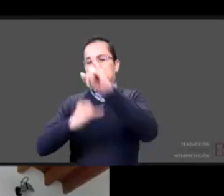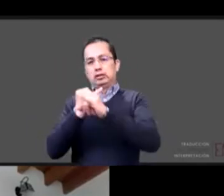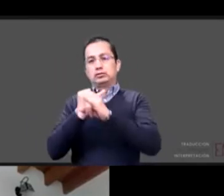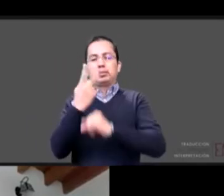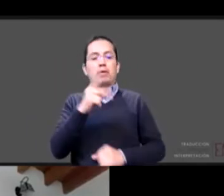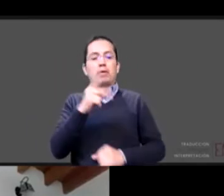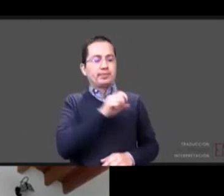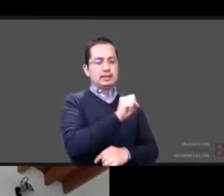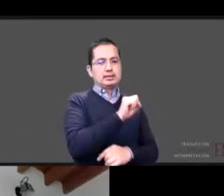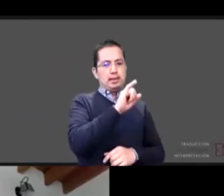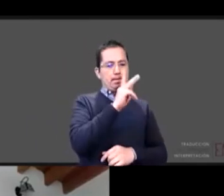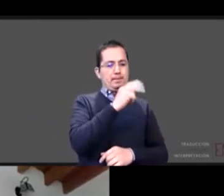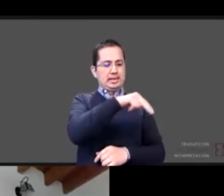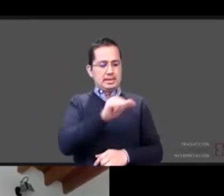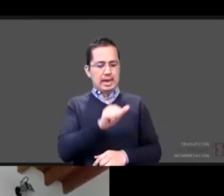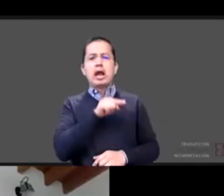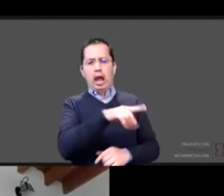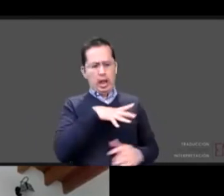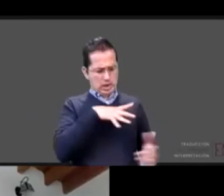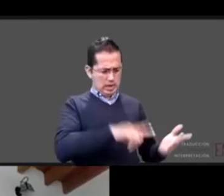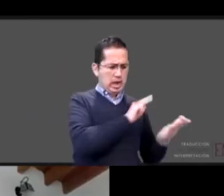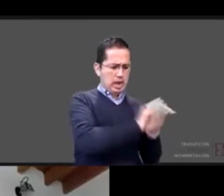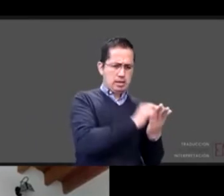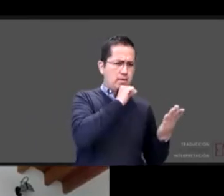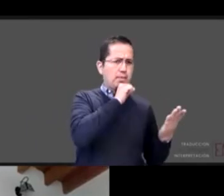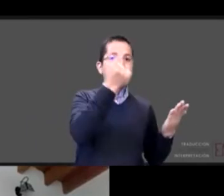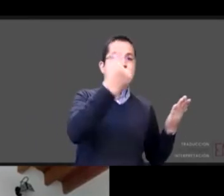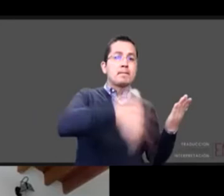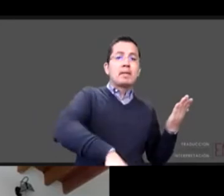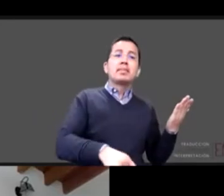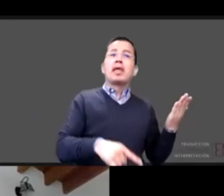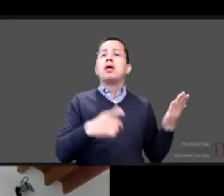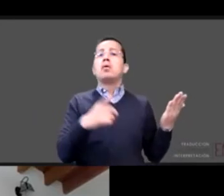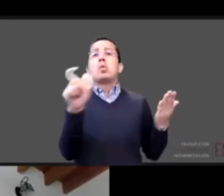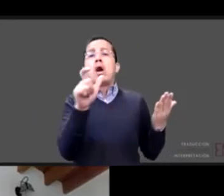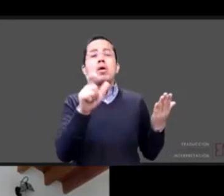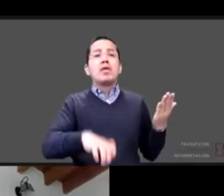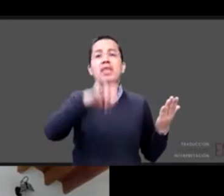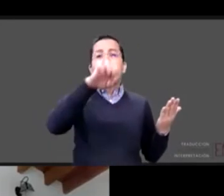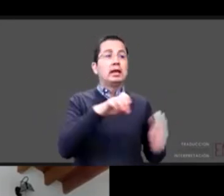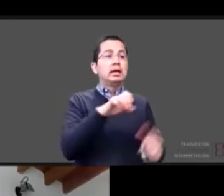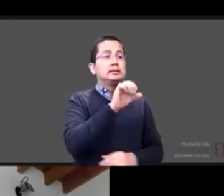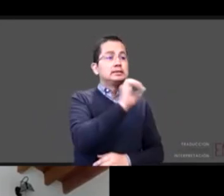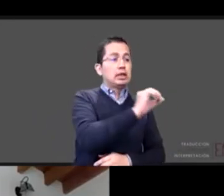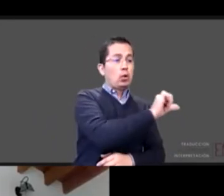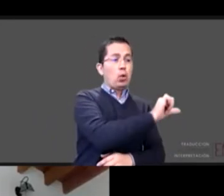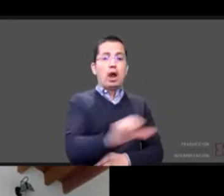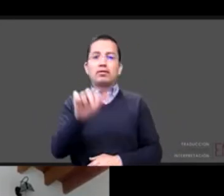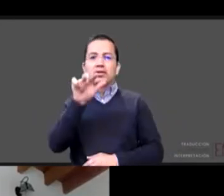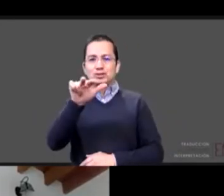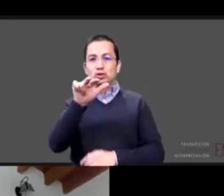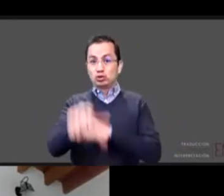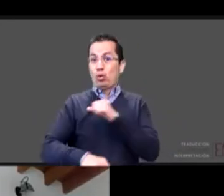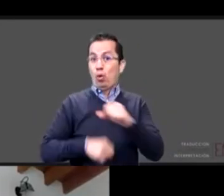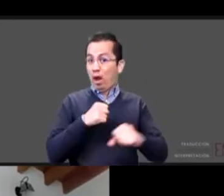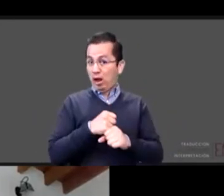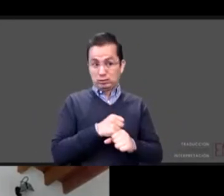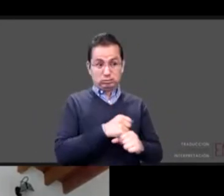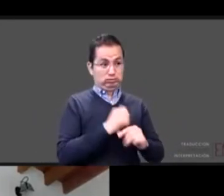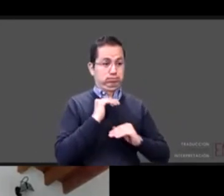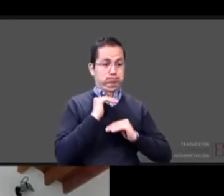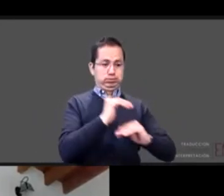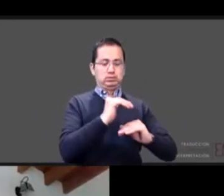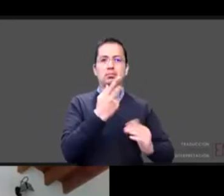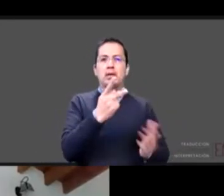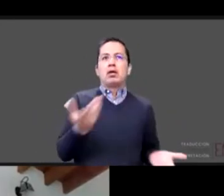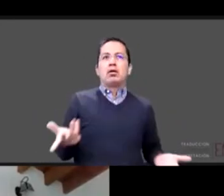los intereses y las políticas de los 0 a los 18 años, pero después de eso, ¿qué sigue, no? Para la vida real no es así, ahora ya no tengo